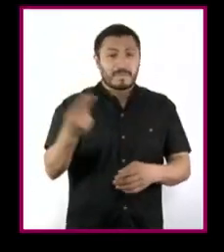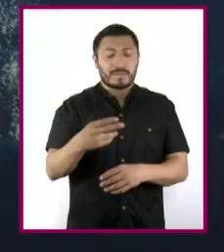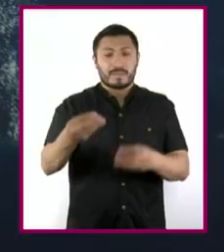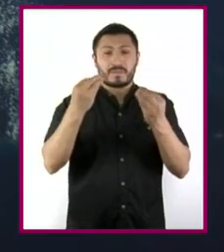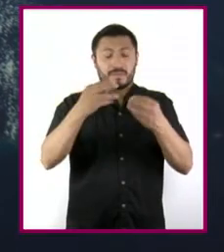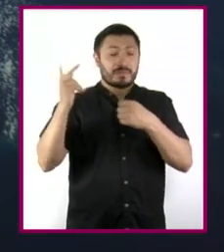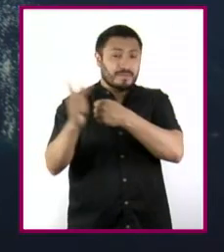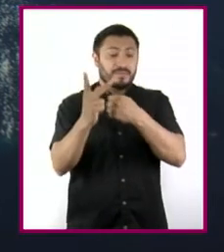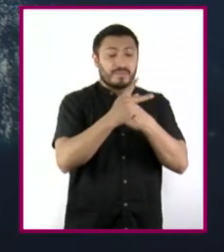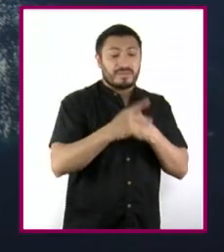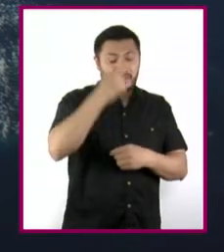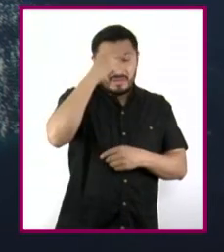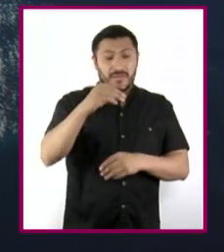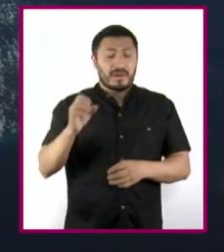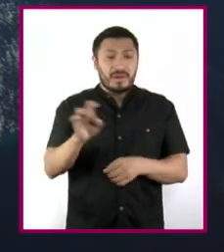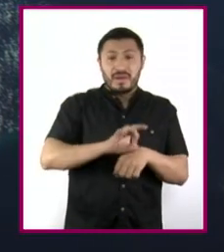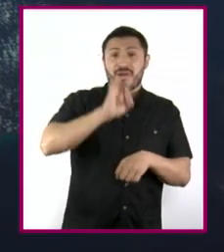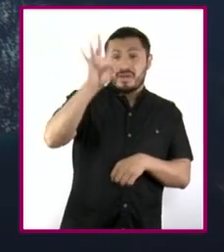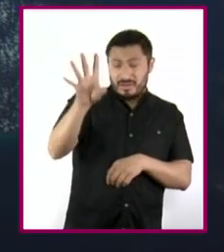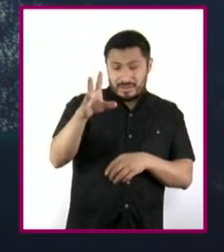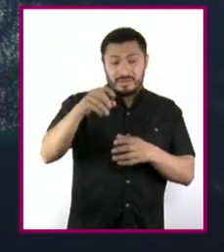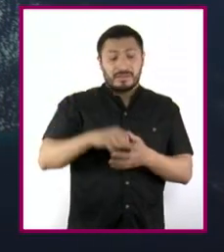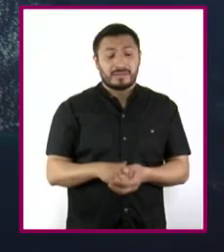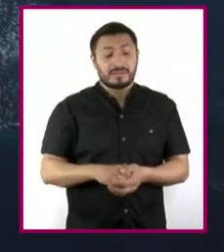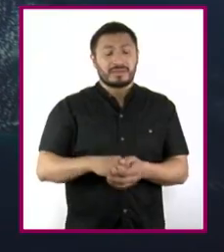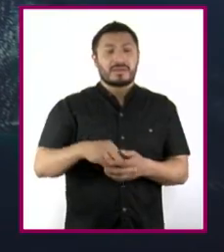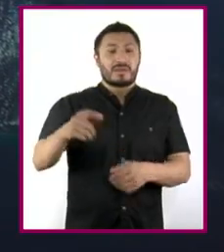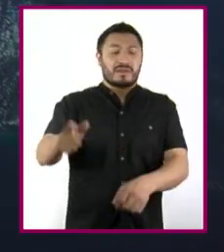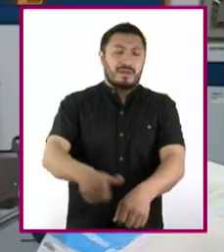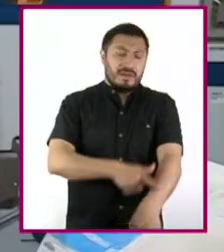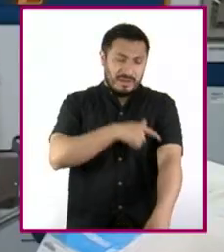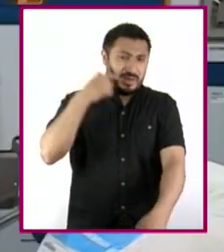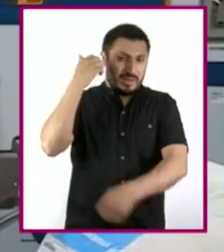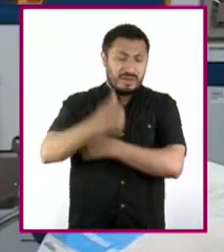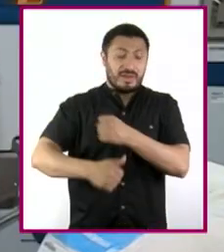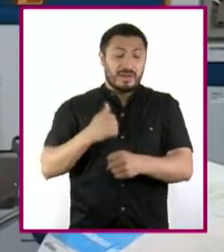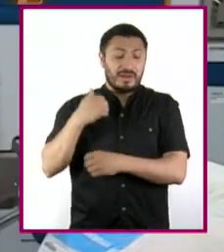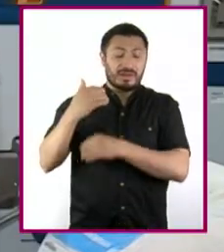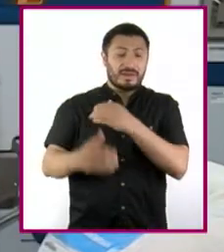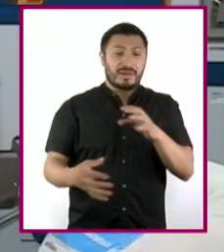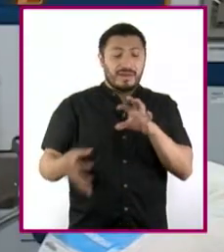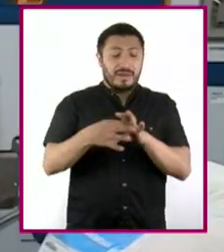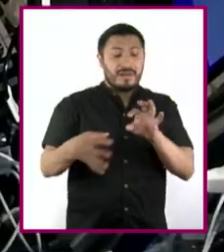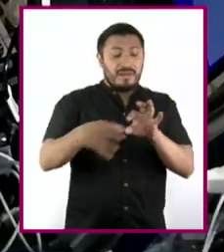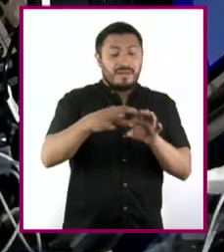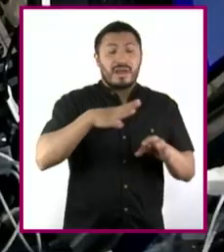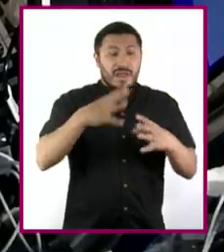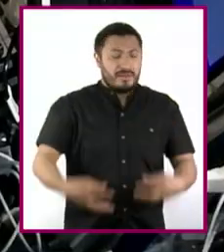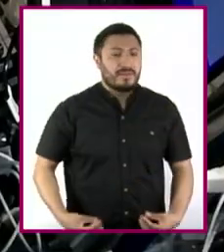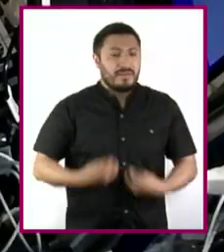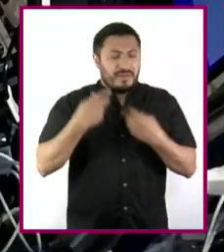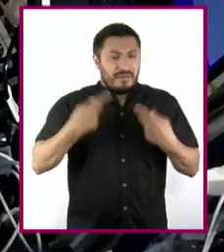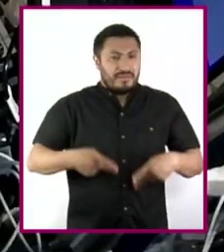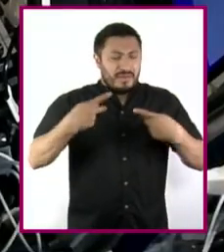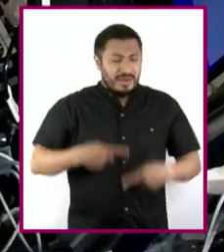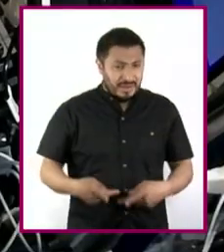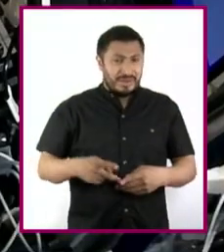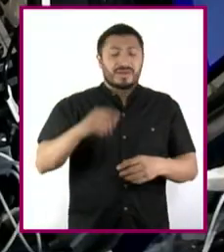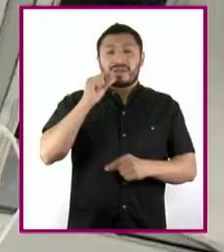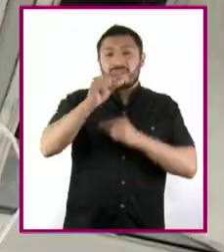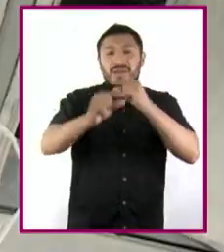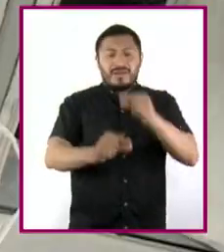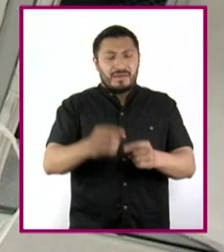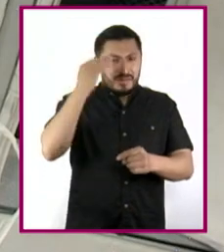de varios países para su puesta en órbita por partes, a lo largo de varios años. En ella viven por temporadas los astronautas y cosmonautas que llevan a